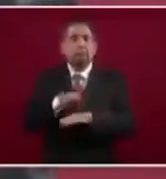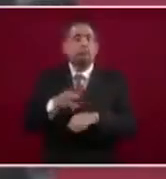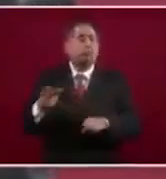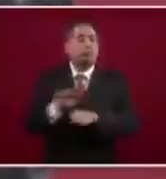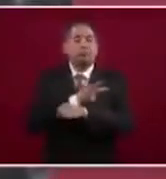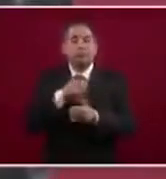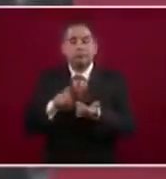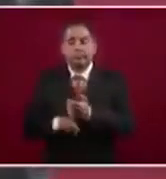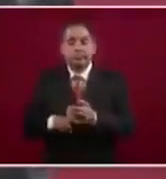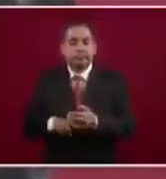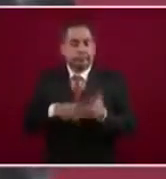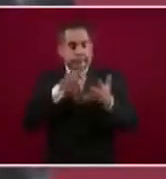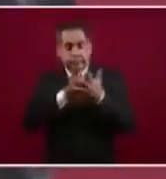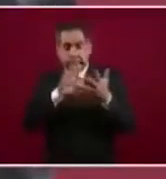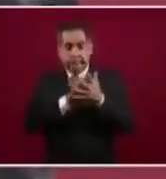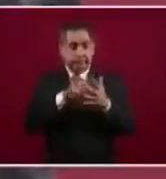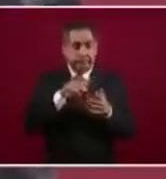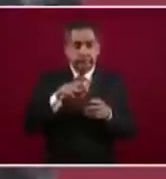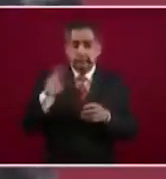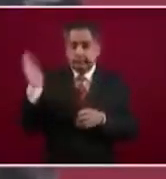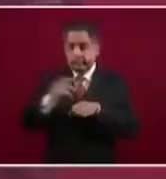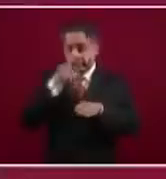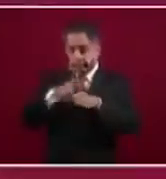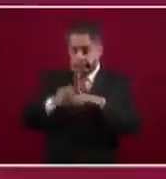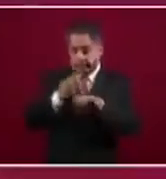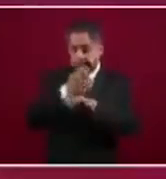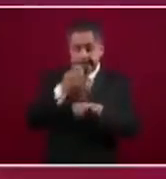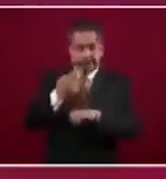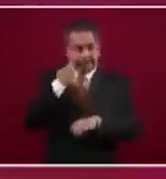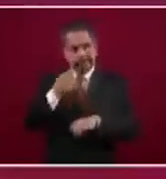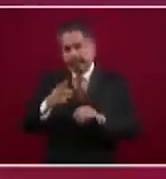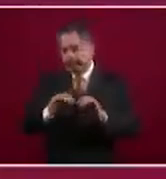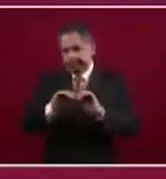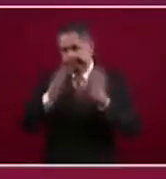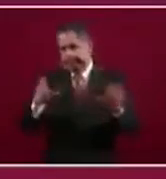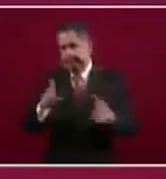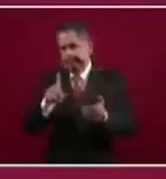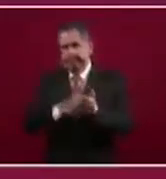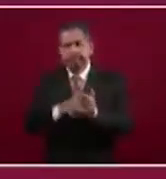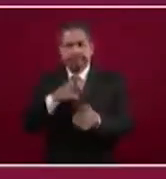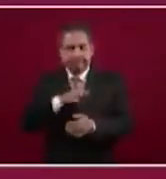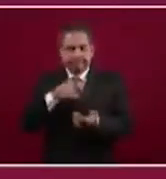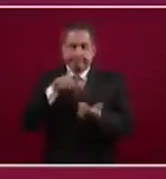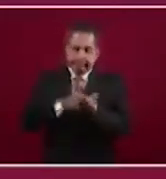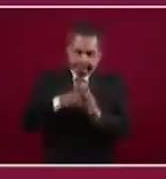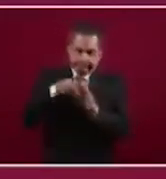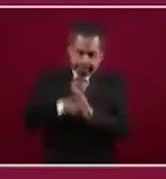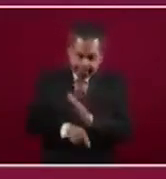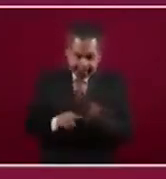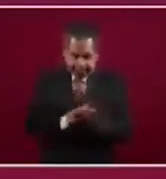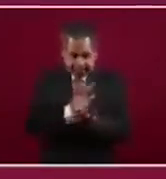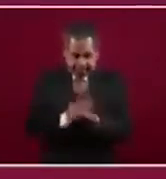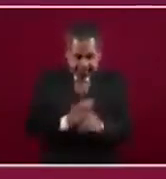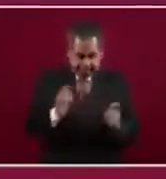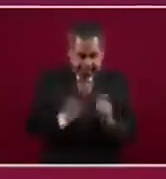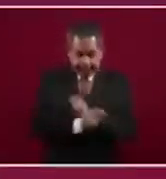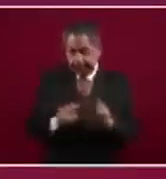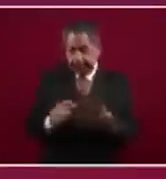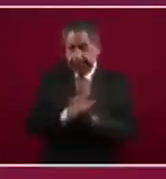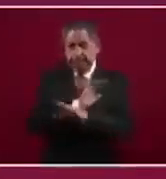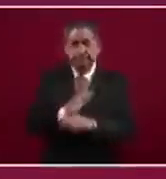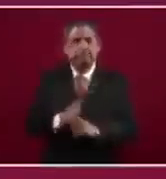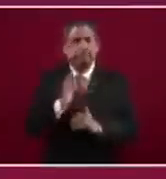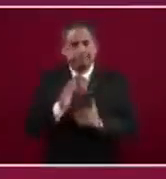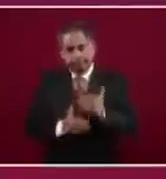están guardando el sistema penitenciario local y federal, evidentemente que hay un asunto de fondo que tiene que reformularse. Se